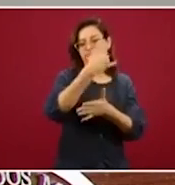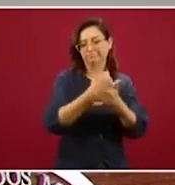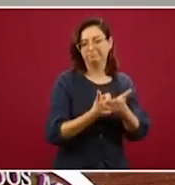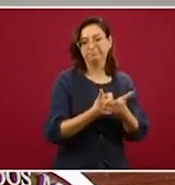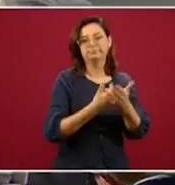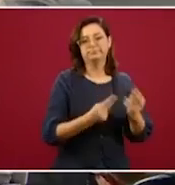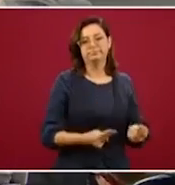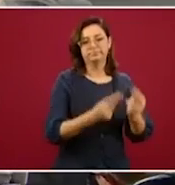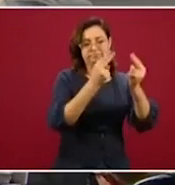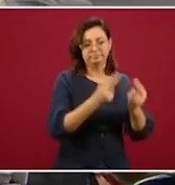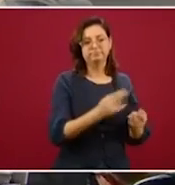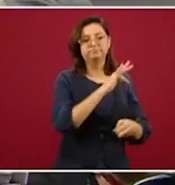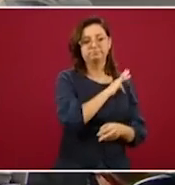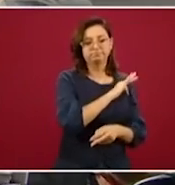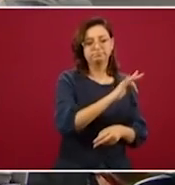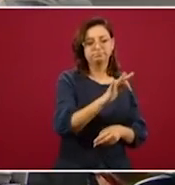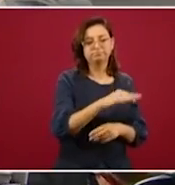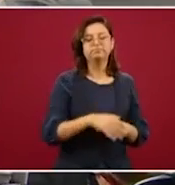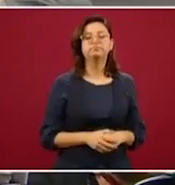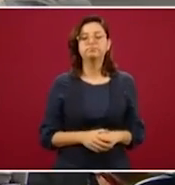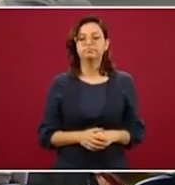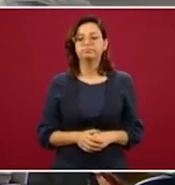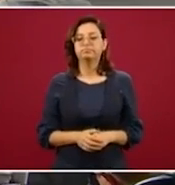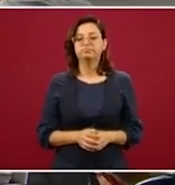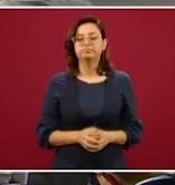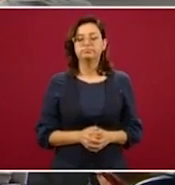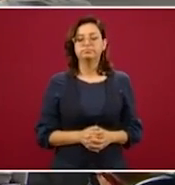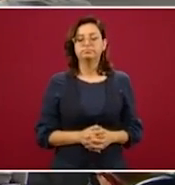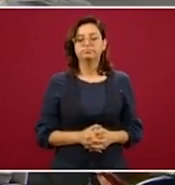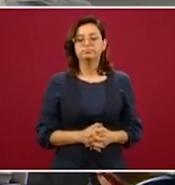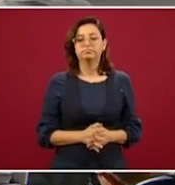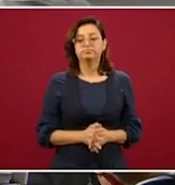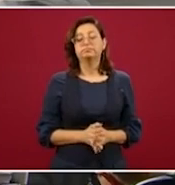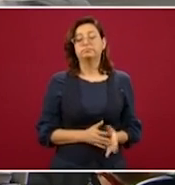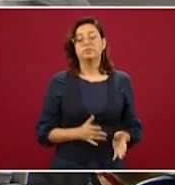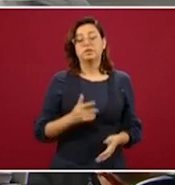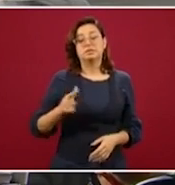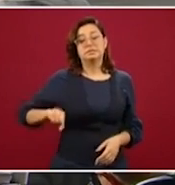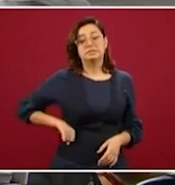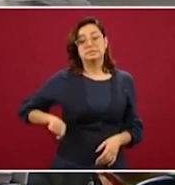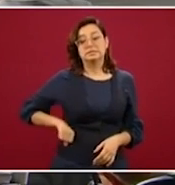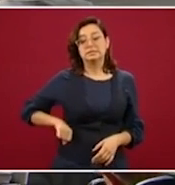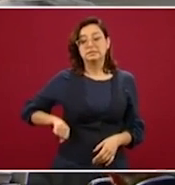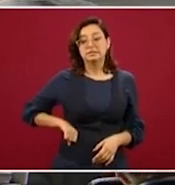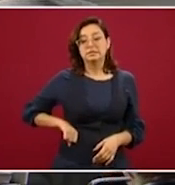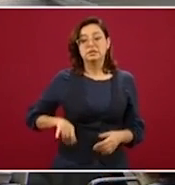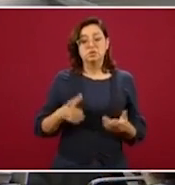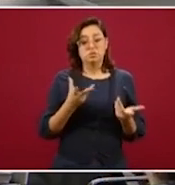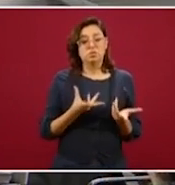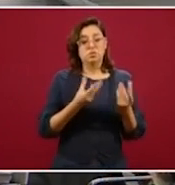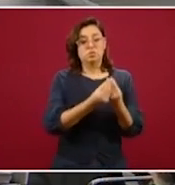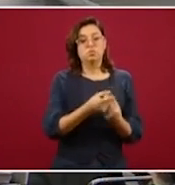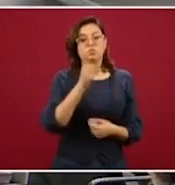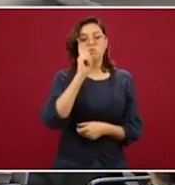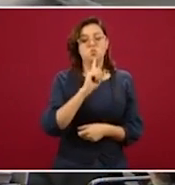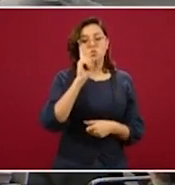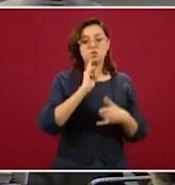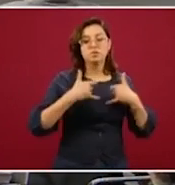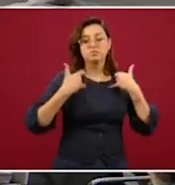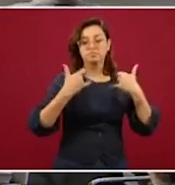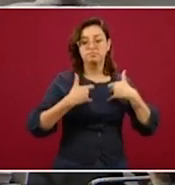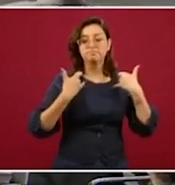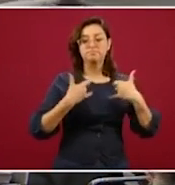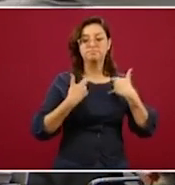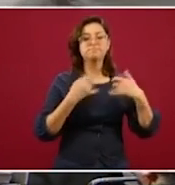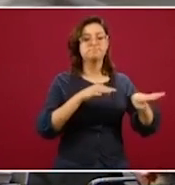su capacitación. Estamos muy interesadas, como sabes, obviamente, en trabajar con las mujeres, con las jóvenes,